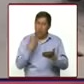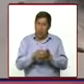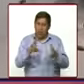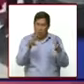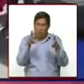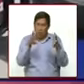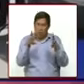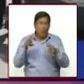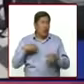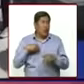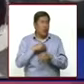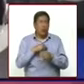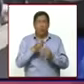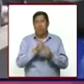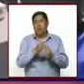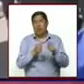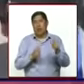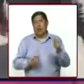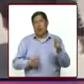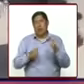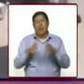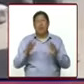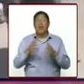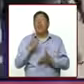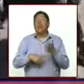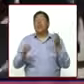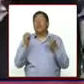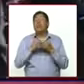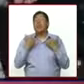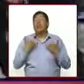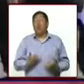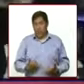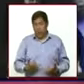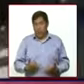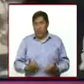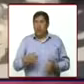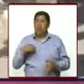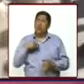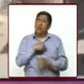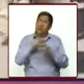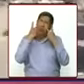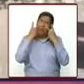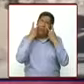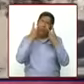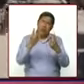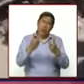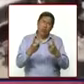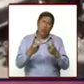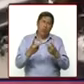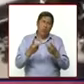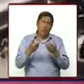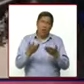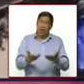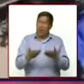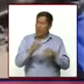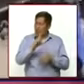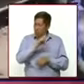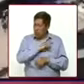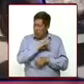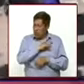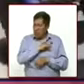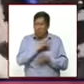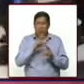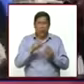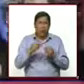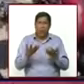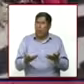cámaras. Es por eso que nos hemos alejado un tanto. ¿Qué más ha pasado esta jornada? Hemos visto también que la presencia policial ya no